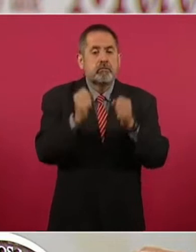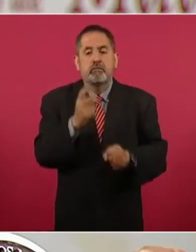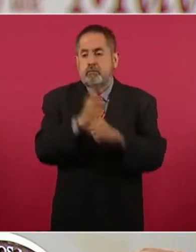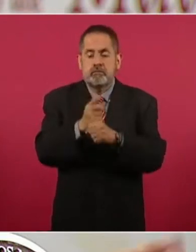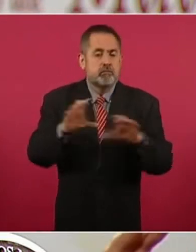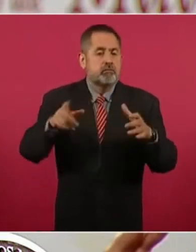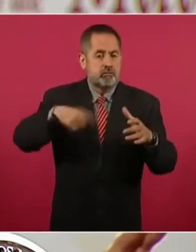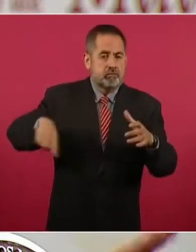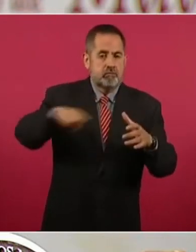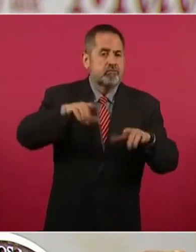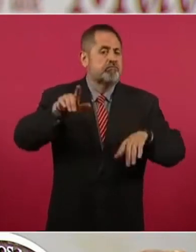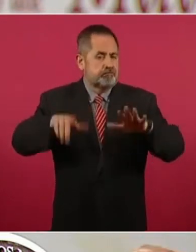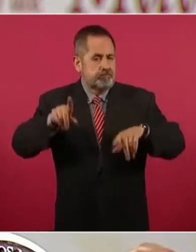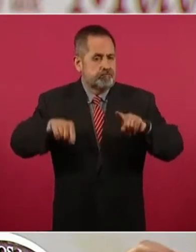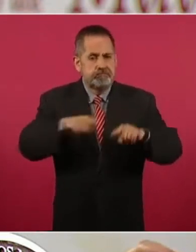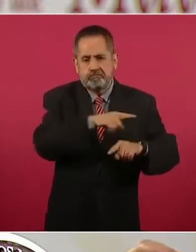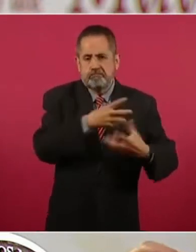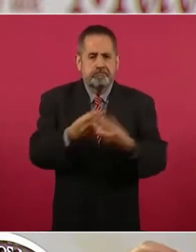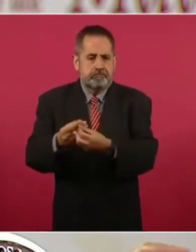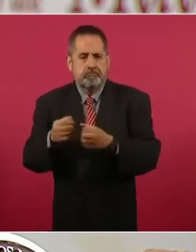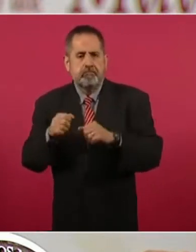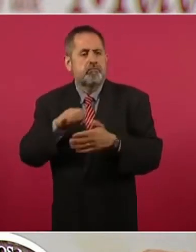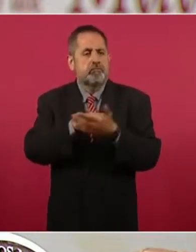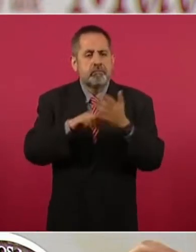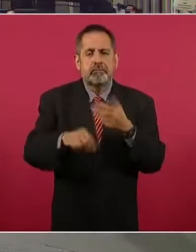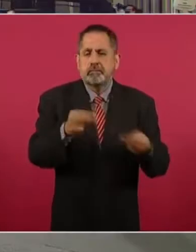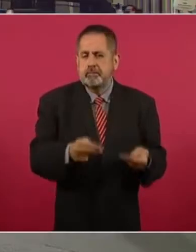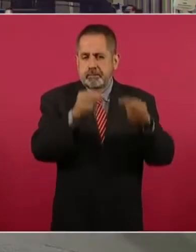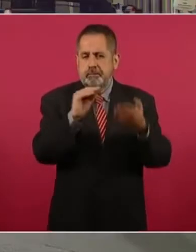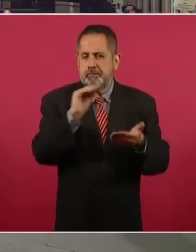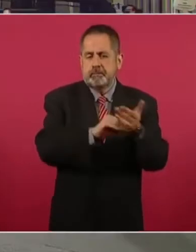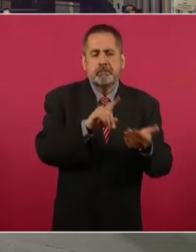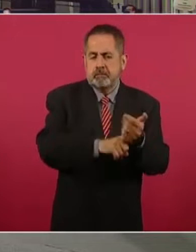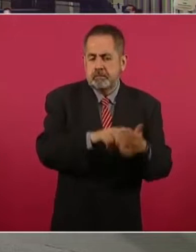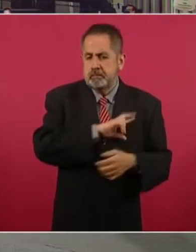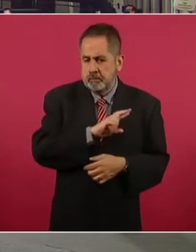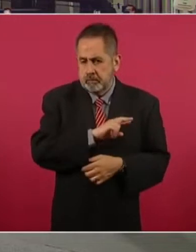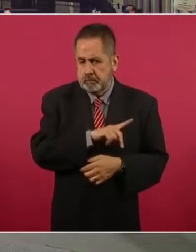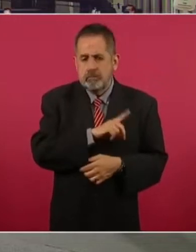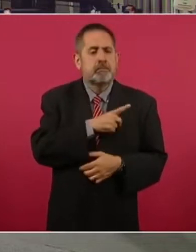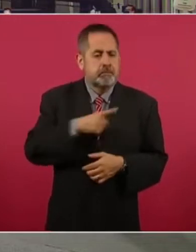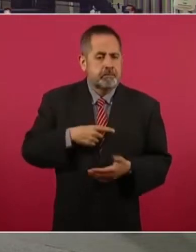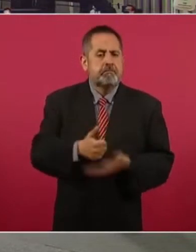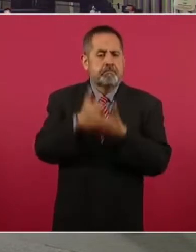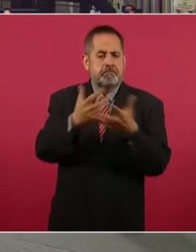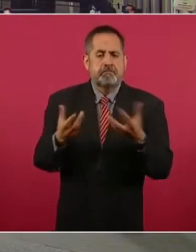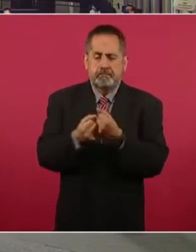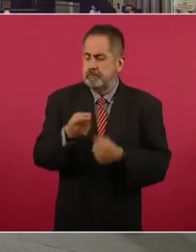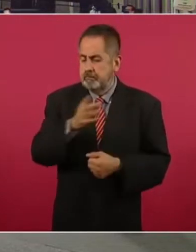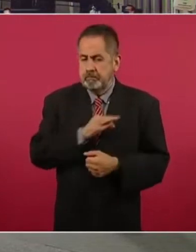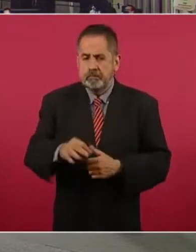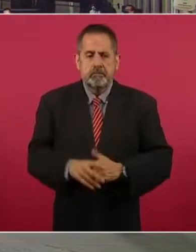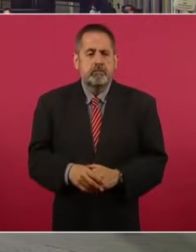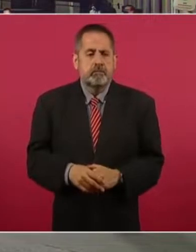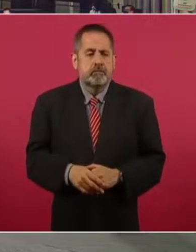pública en ciertas cuestiones, sobre todo establecimientos y negocios que son de la esfera privada precisamente. ¿Sí